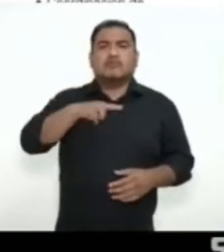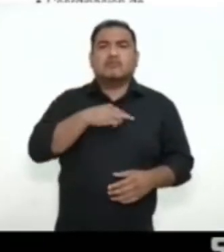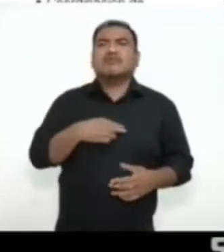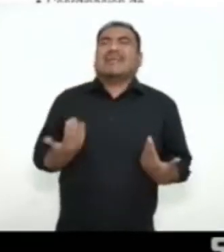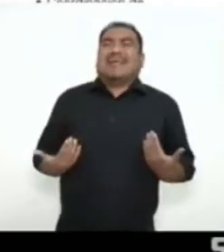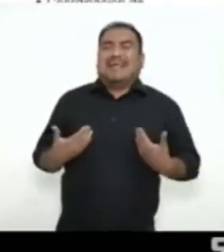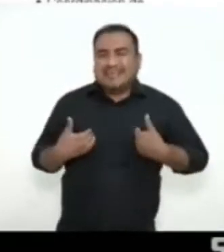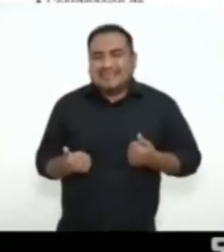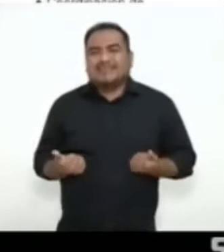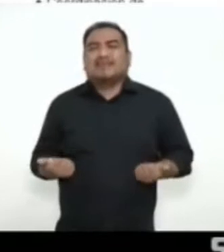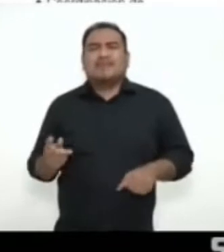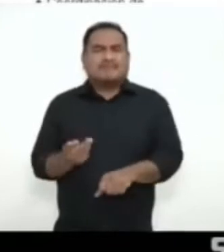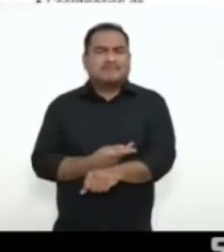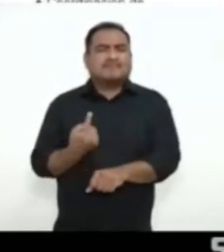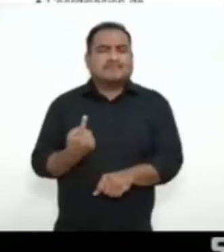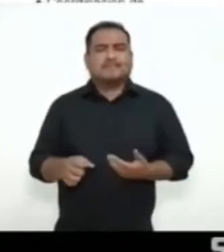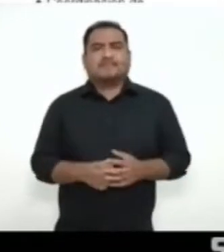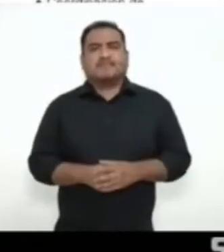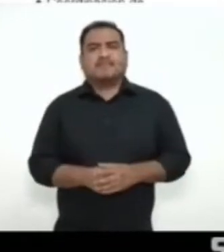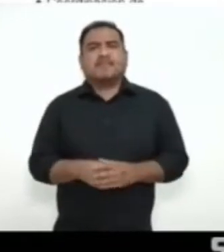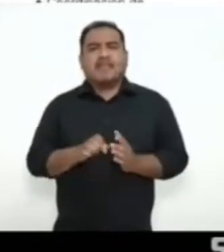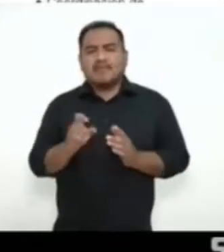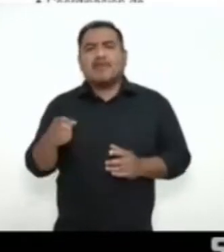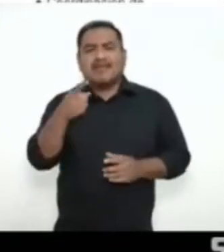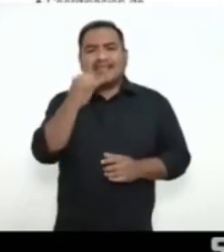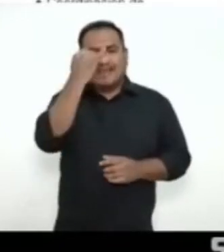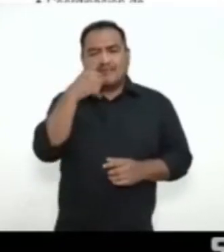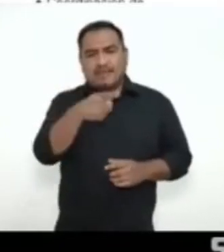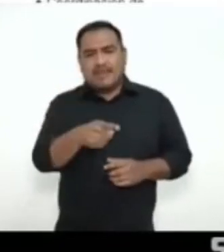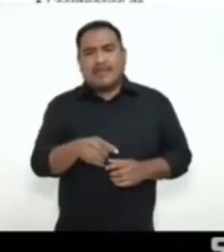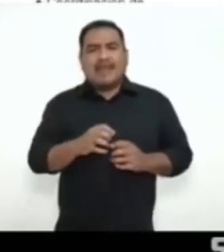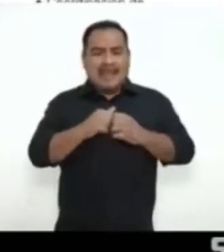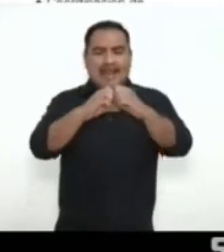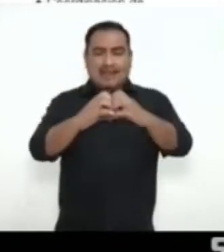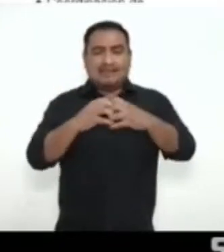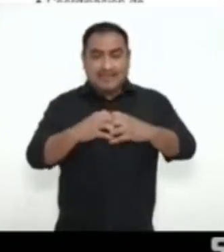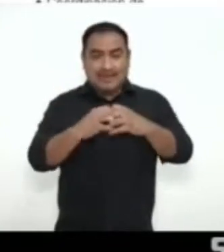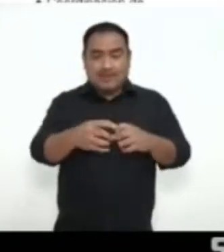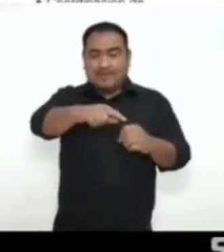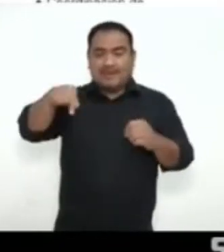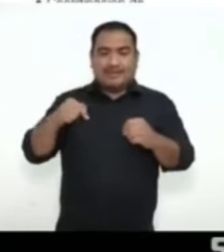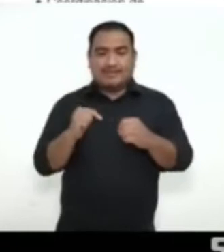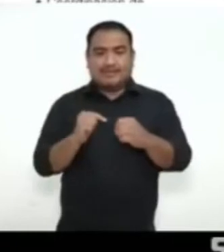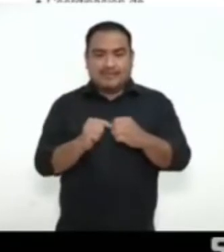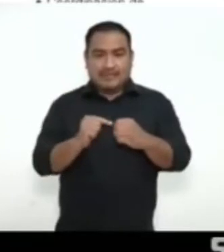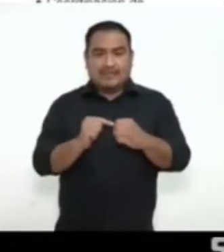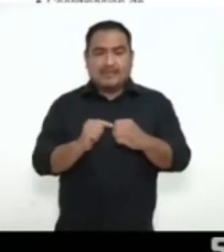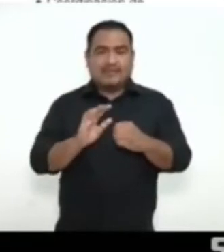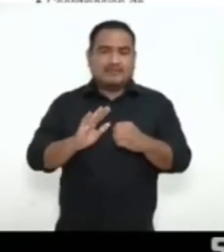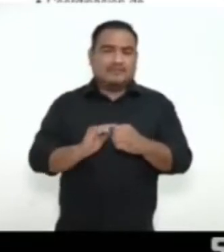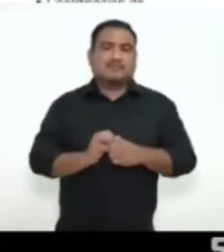sucede también a nosotros. Miren, en esta parte de atrás, en el lóbulo occipital, que es en la parte de la